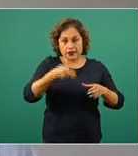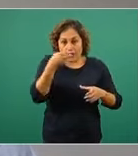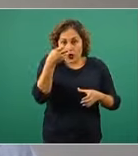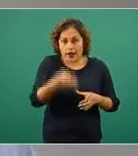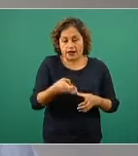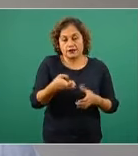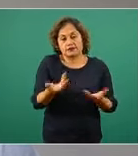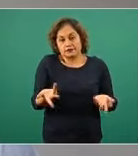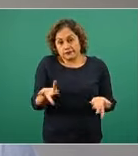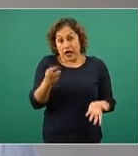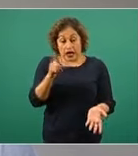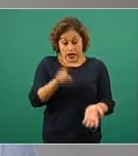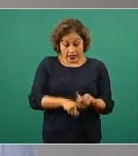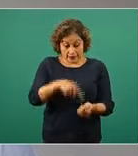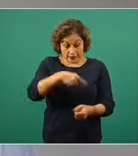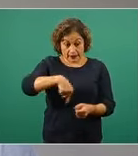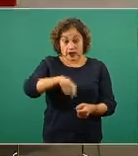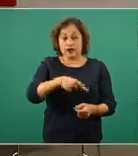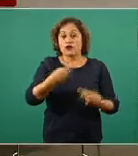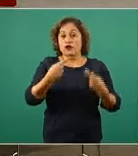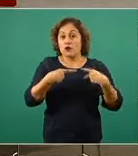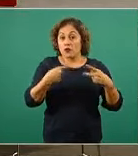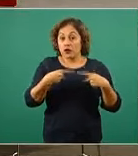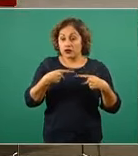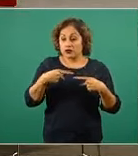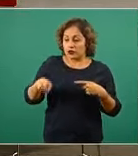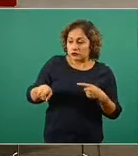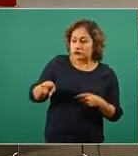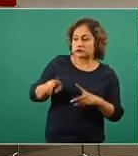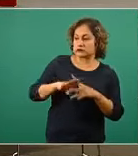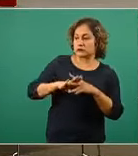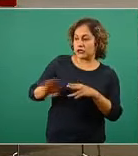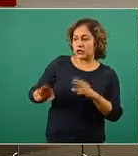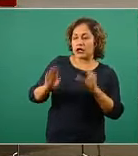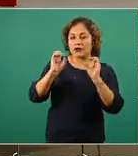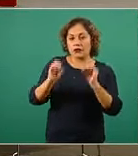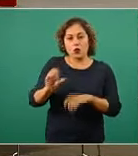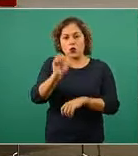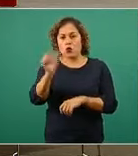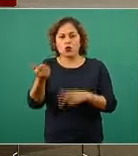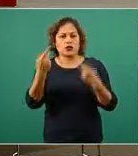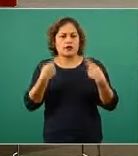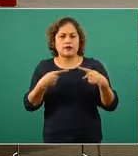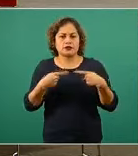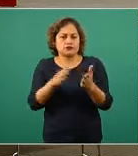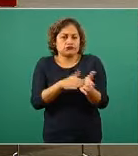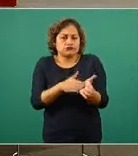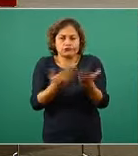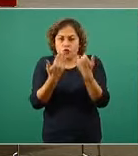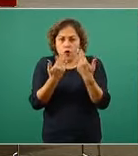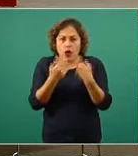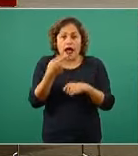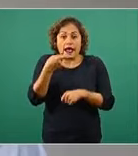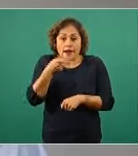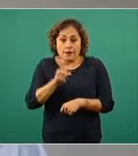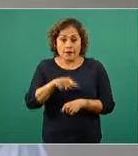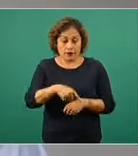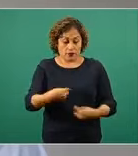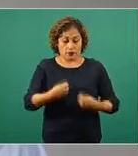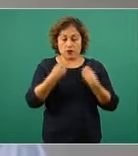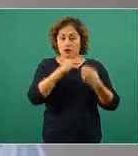tanto, entonces estas personas pudieran acercarse, cualquier persona que no contara con un documento de identificación,